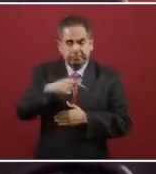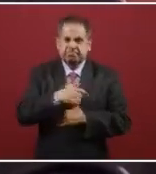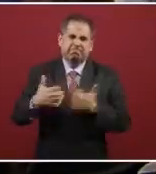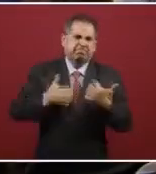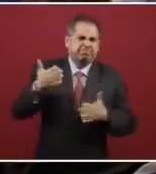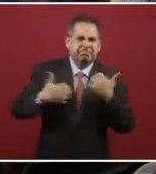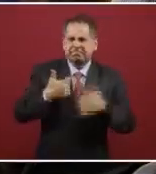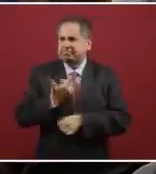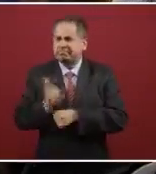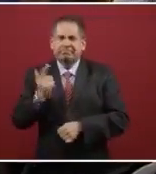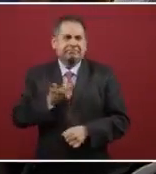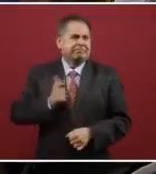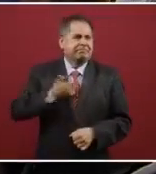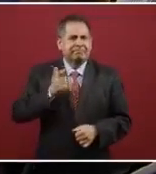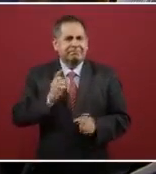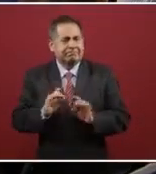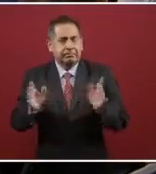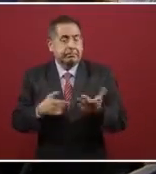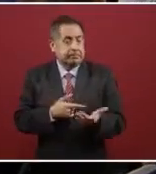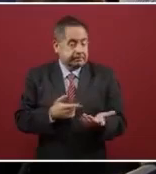a los conservadores,